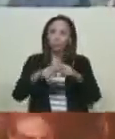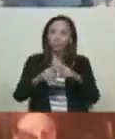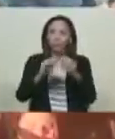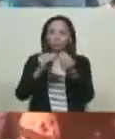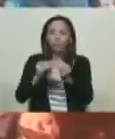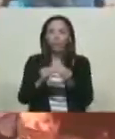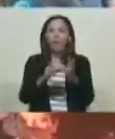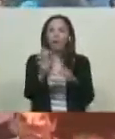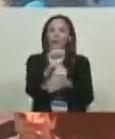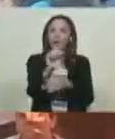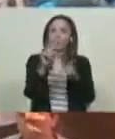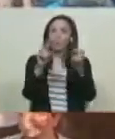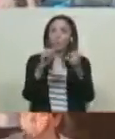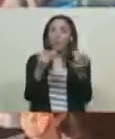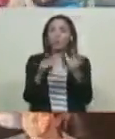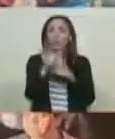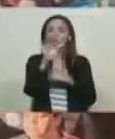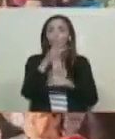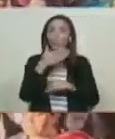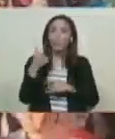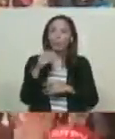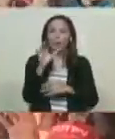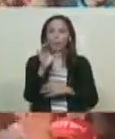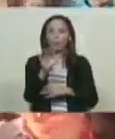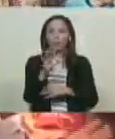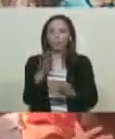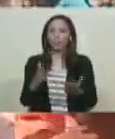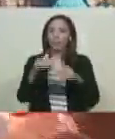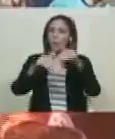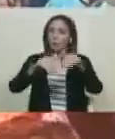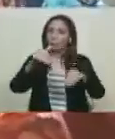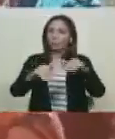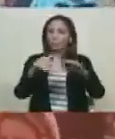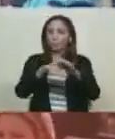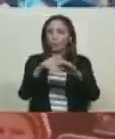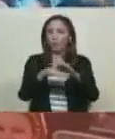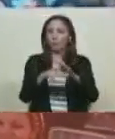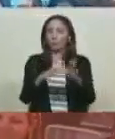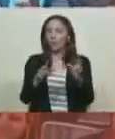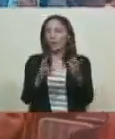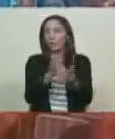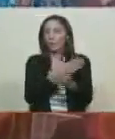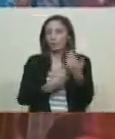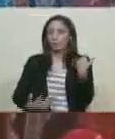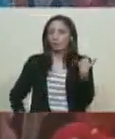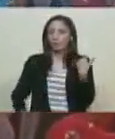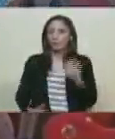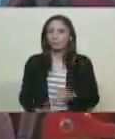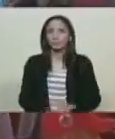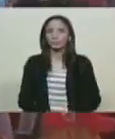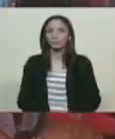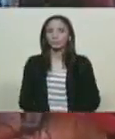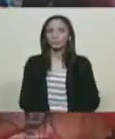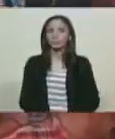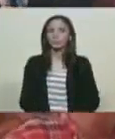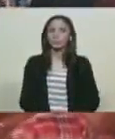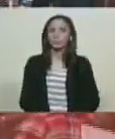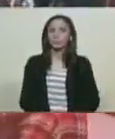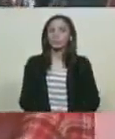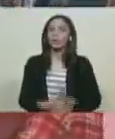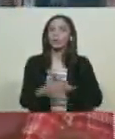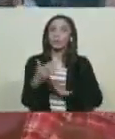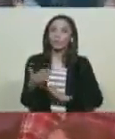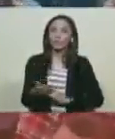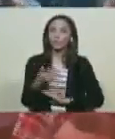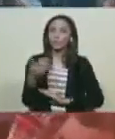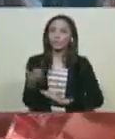se está jugando el futuro de la patria con las venideras elecciones presidenciales. Y por ello, la importancia